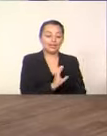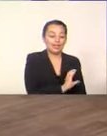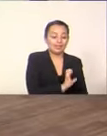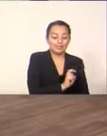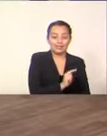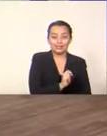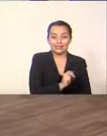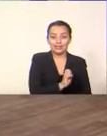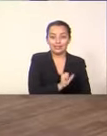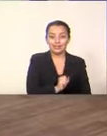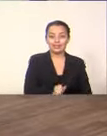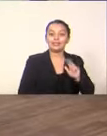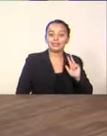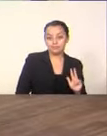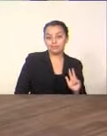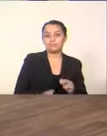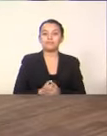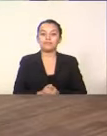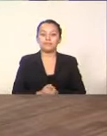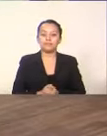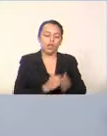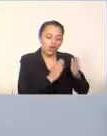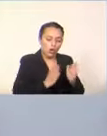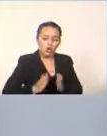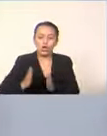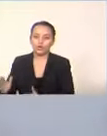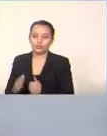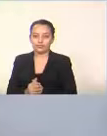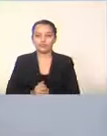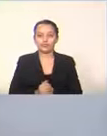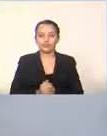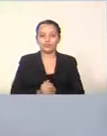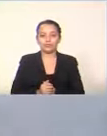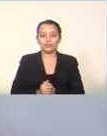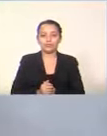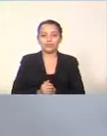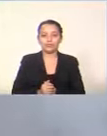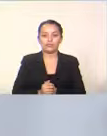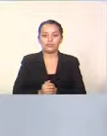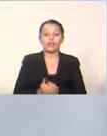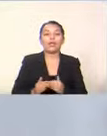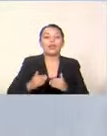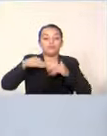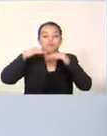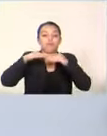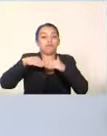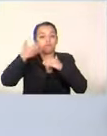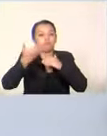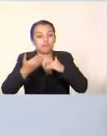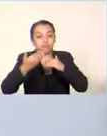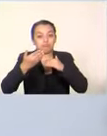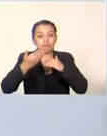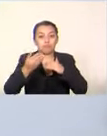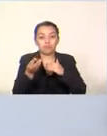minuendo en nuestra tabla de valor posicional. ¿Ahora el sustraendo, Alejandra? Pues vamos a realizar lo mismo. Solo que ahora voy a colocar el 2